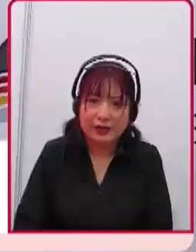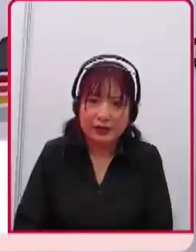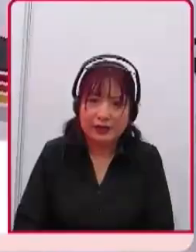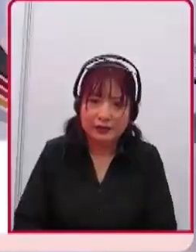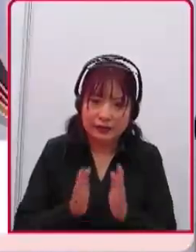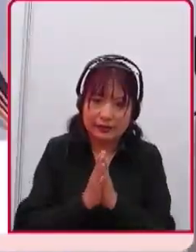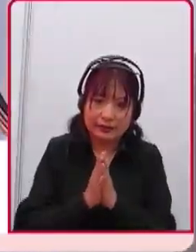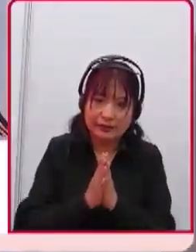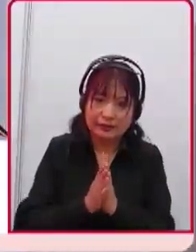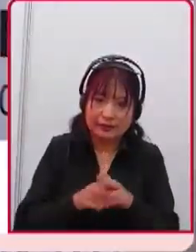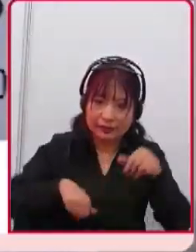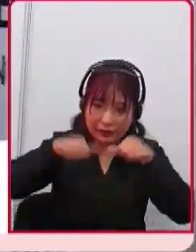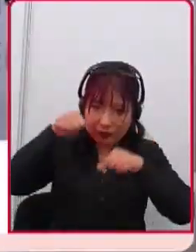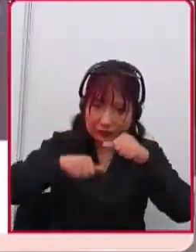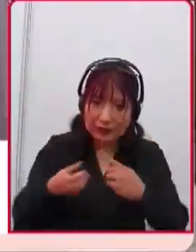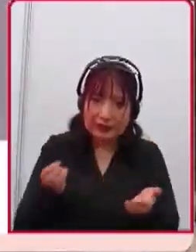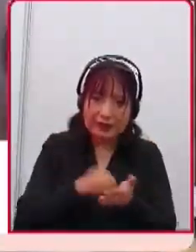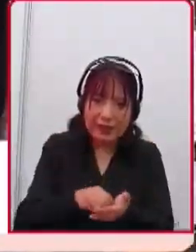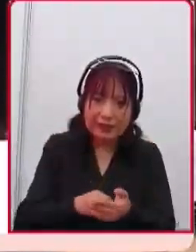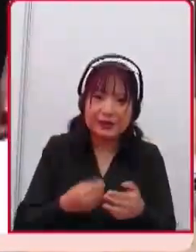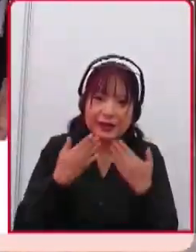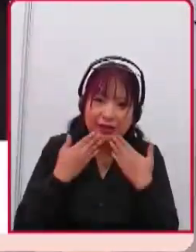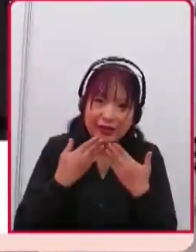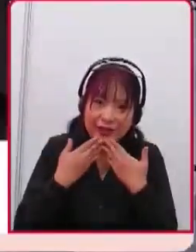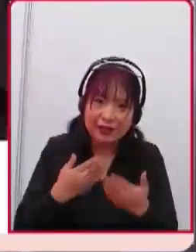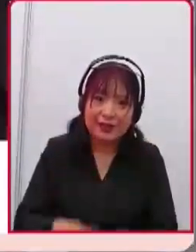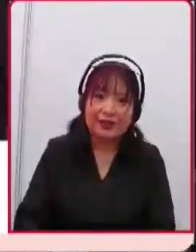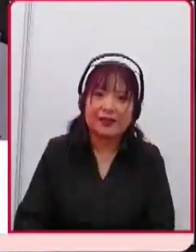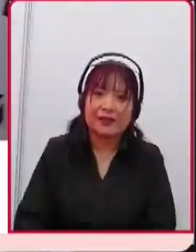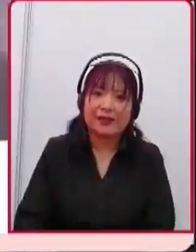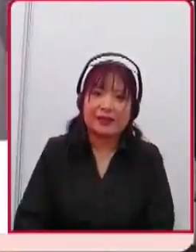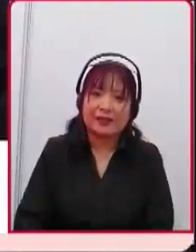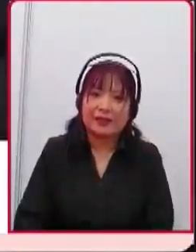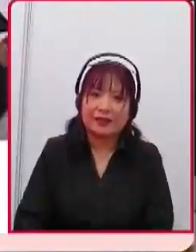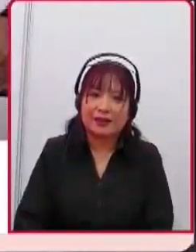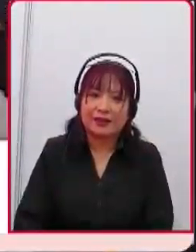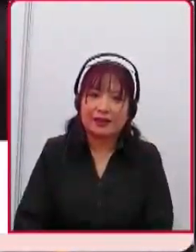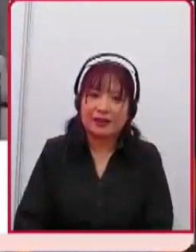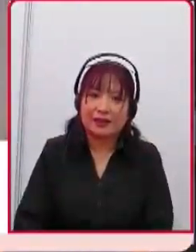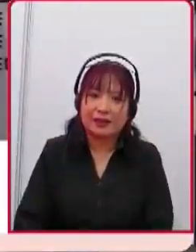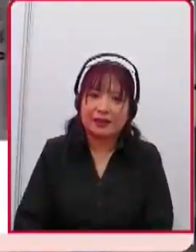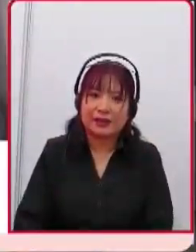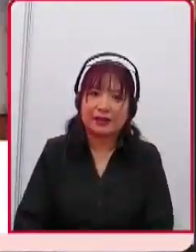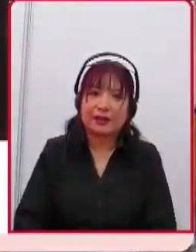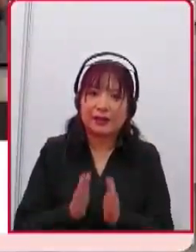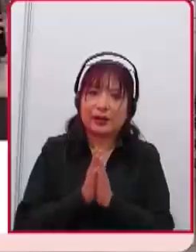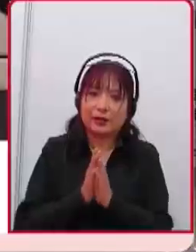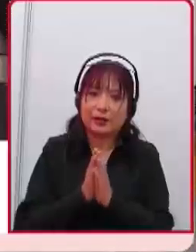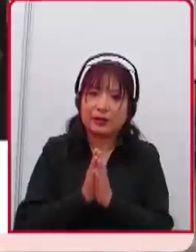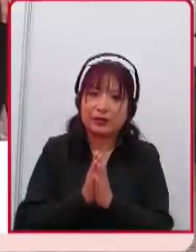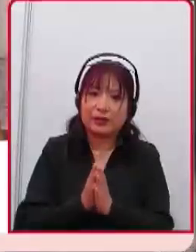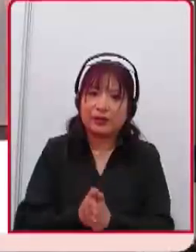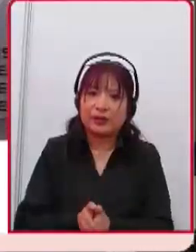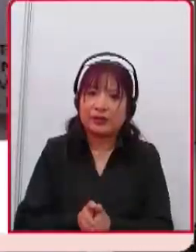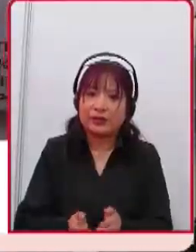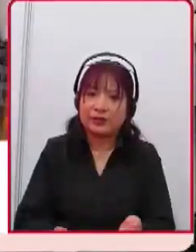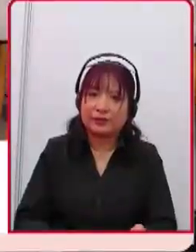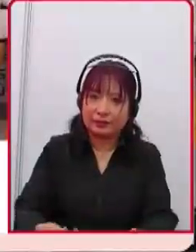Muchas gracias. Gracias. A continuación, vamos a invitar a pasar al